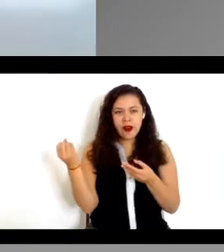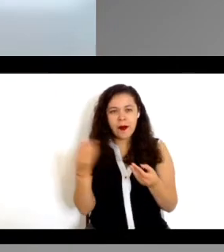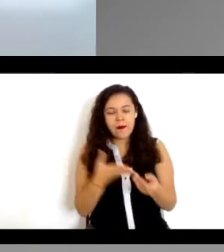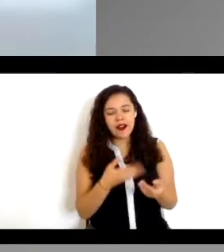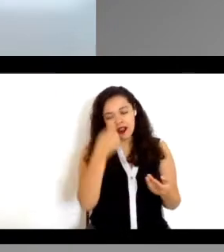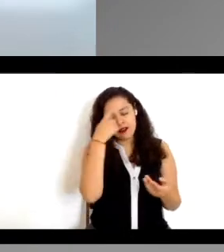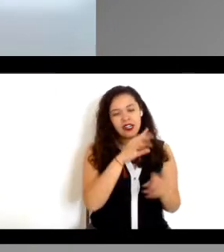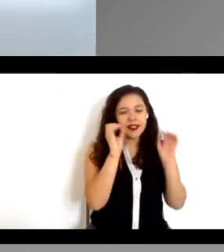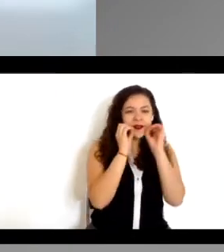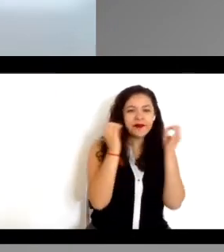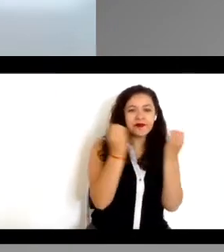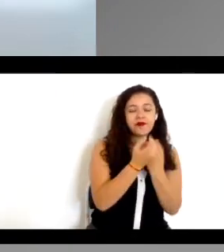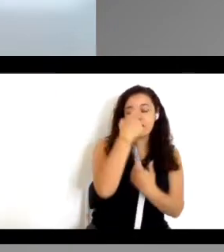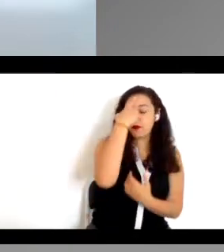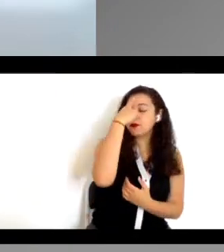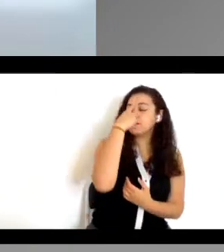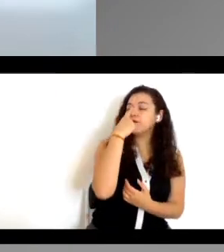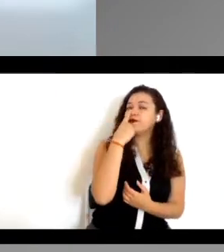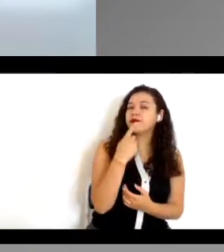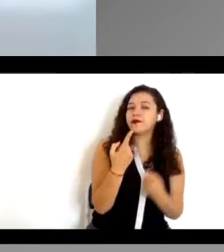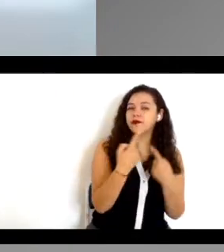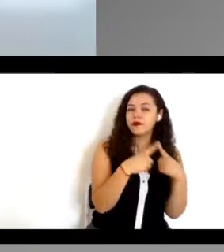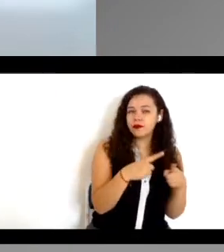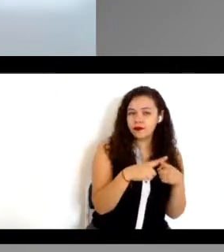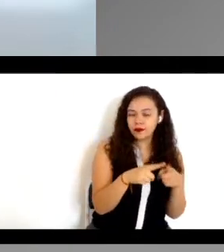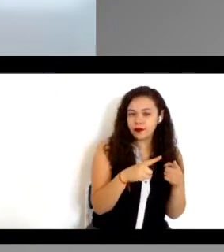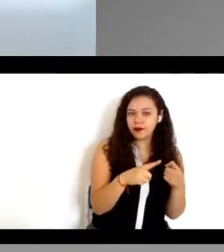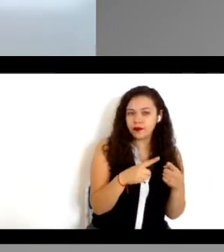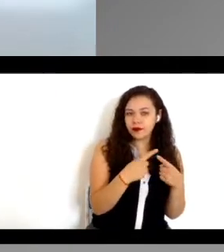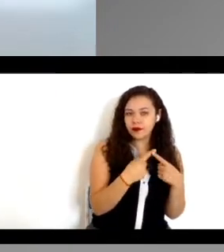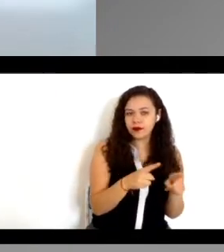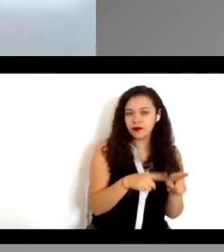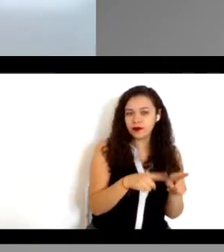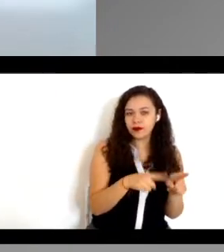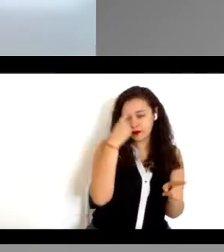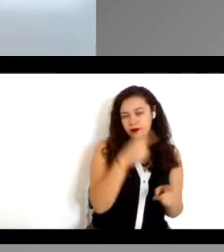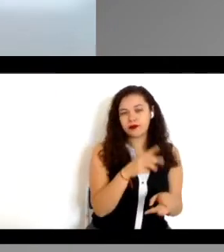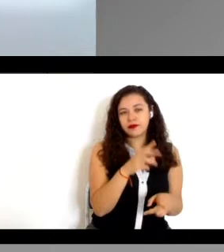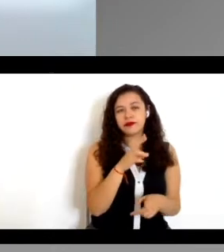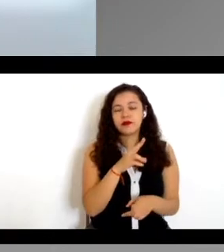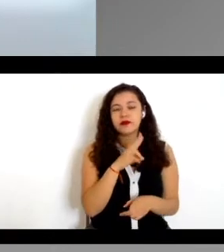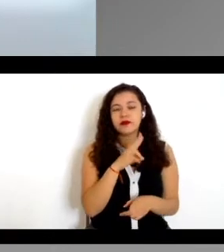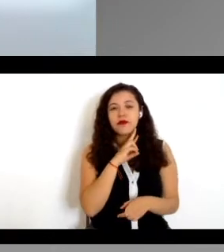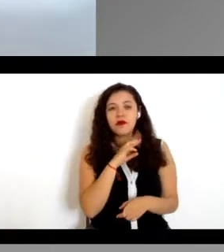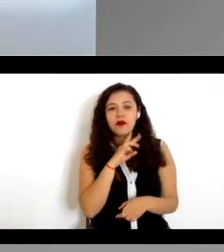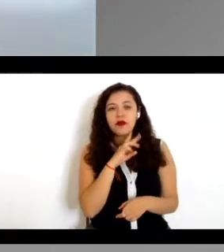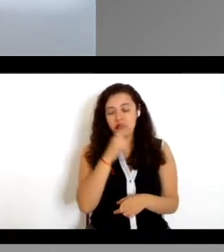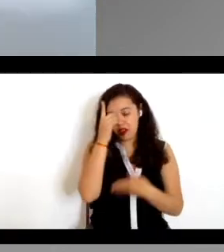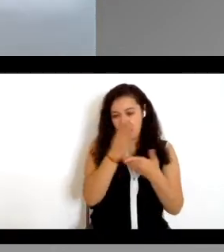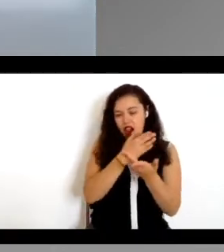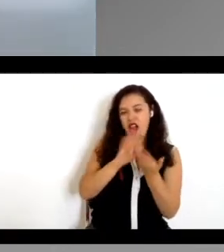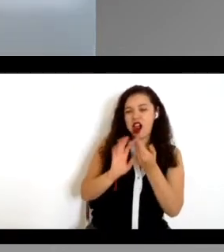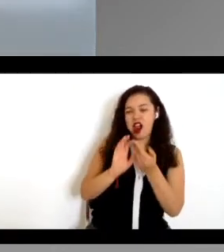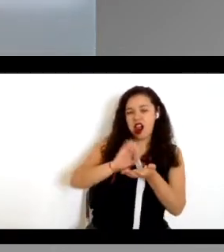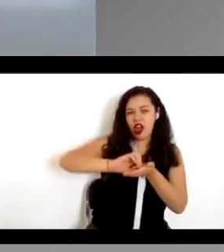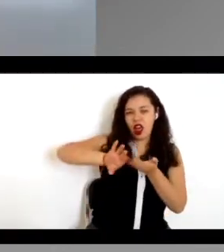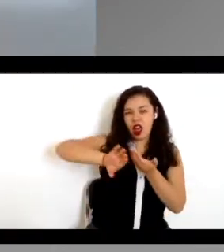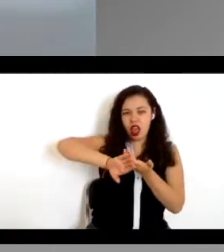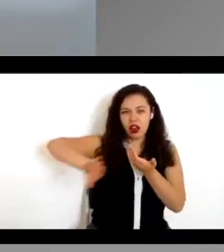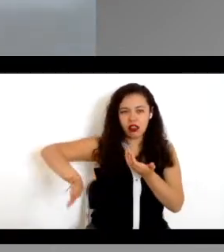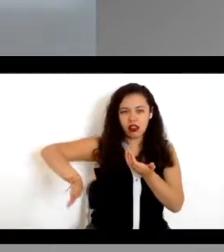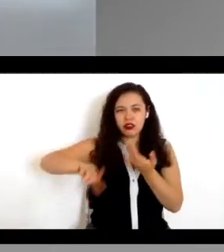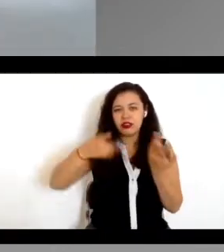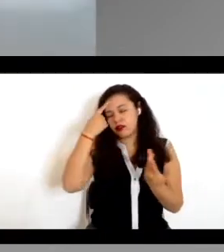con distintos perfiles mancomunadas ante la preocupación del fenómeno de la exclusión y con el reto de contribuir